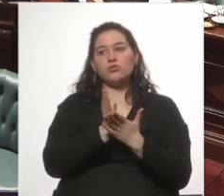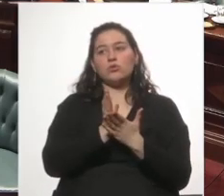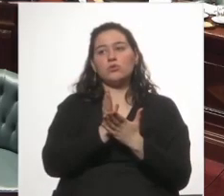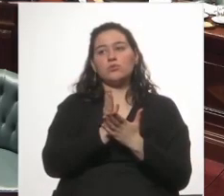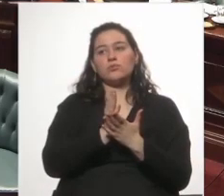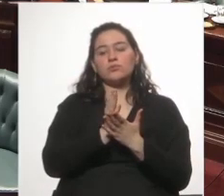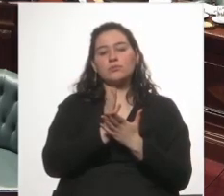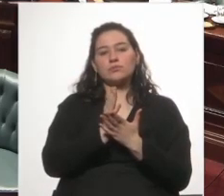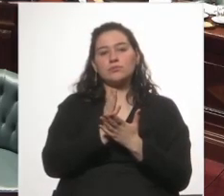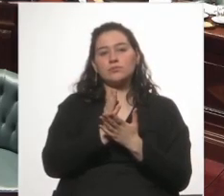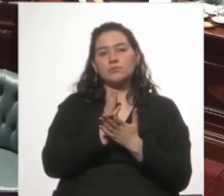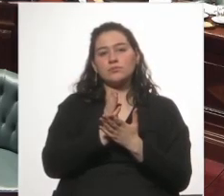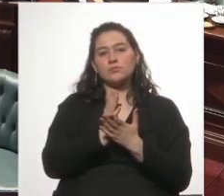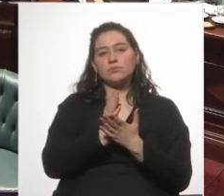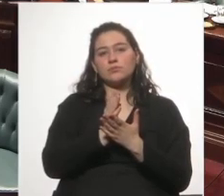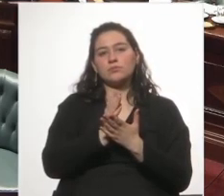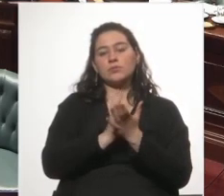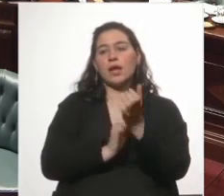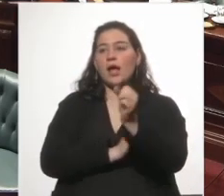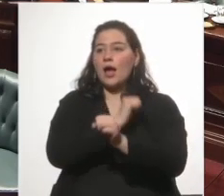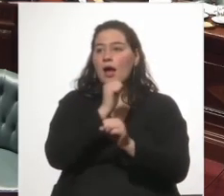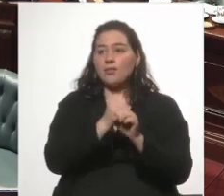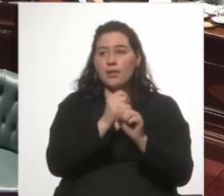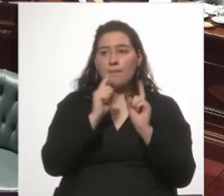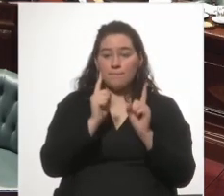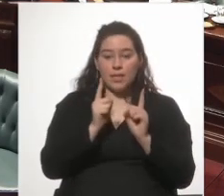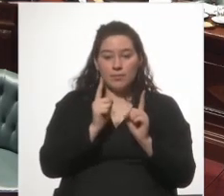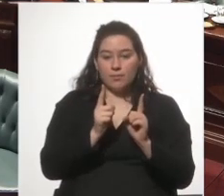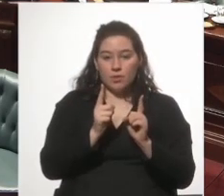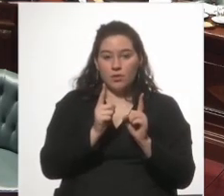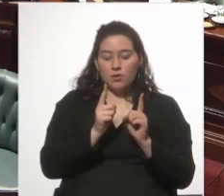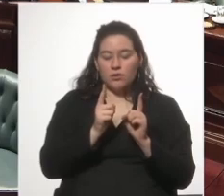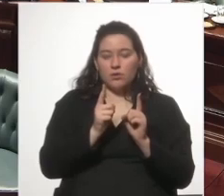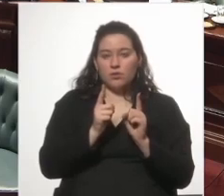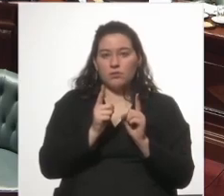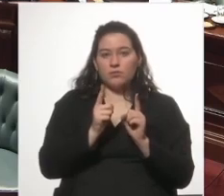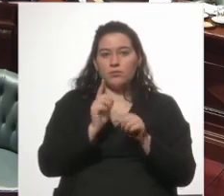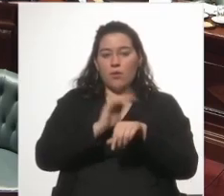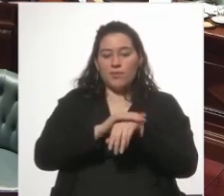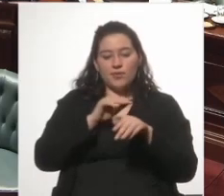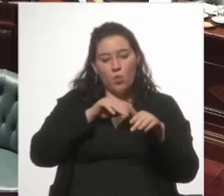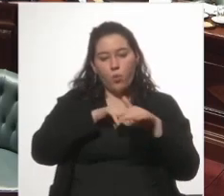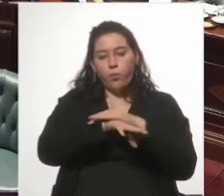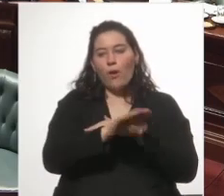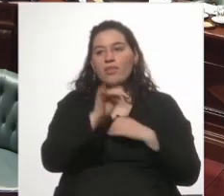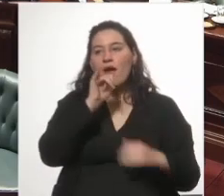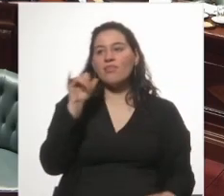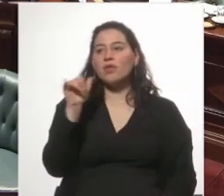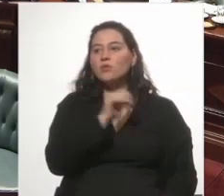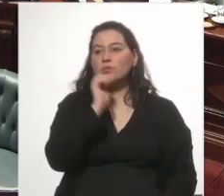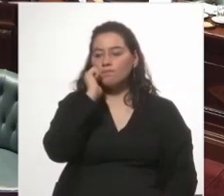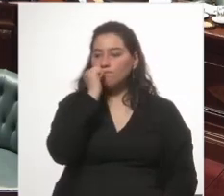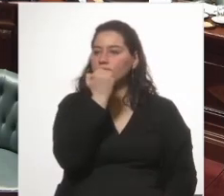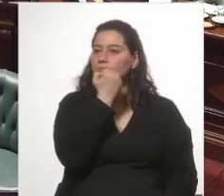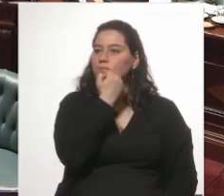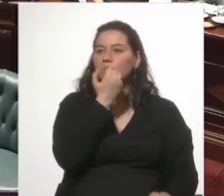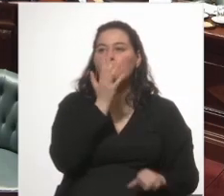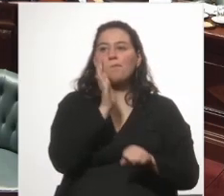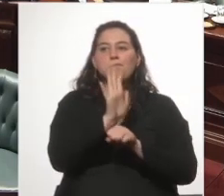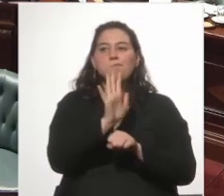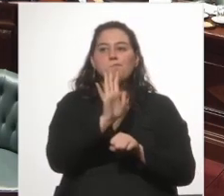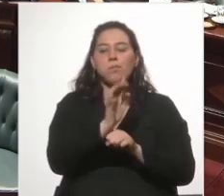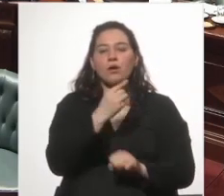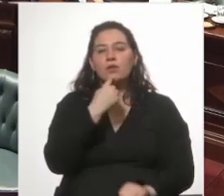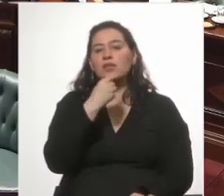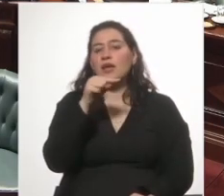en cuestión. Hasta la mismísima JUTEP, en su momento, archivó la denuncia anónima del hecho como diciendo,